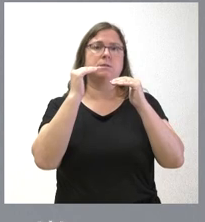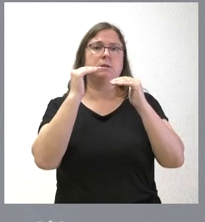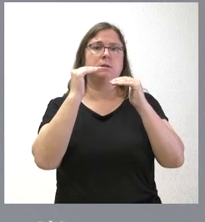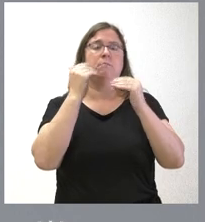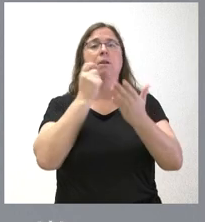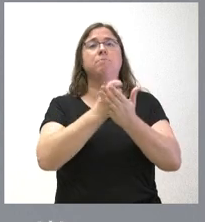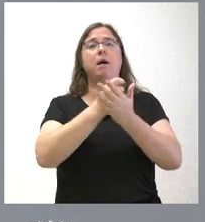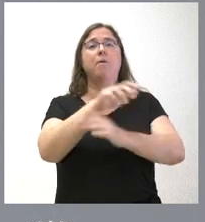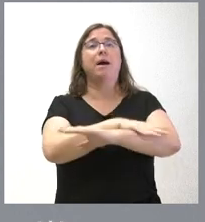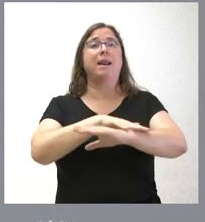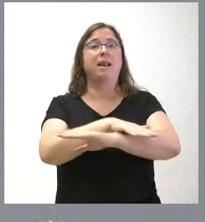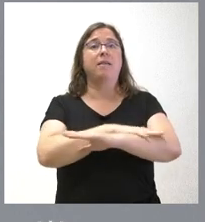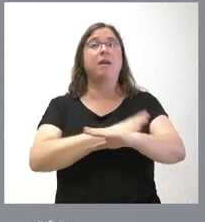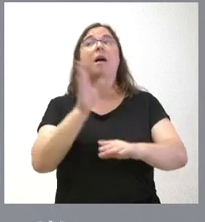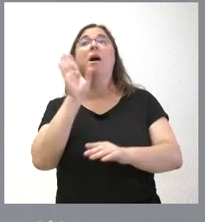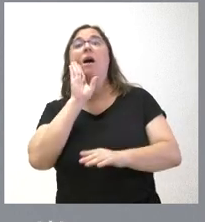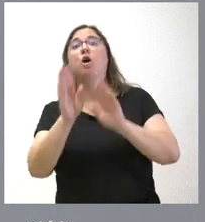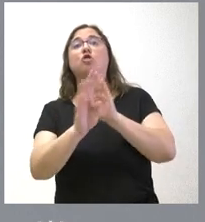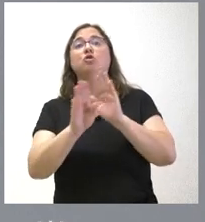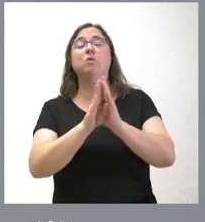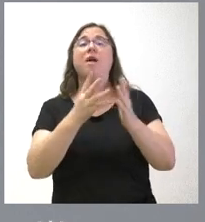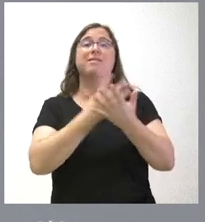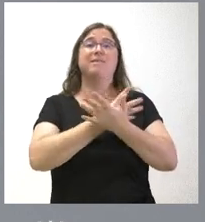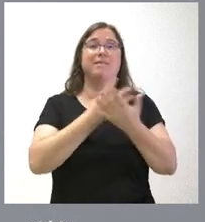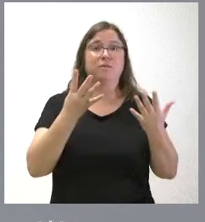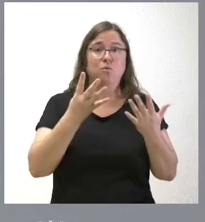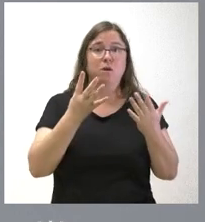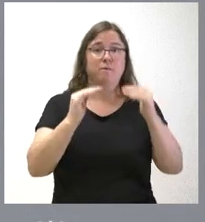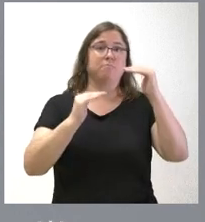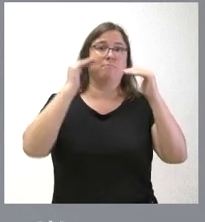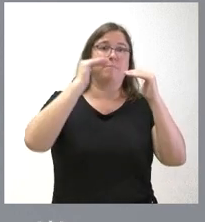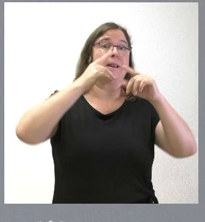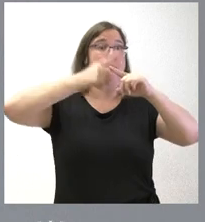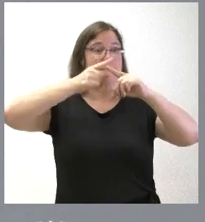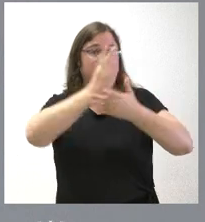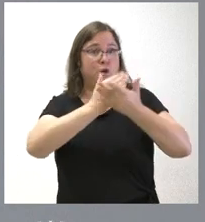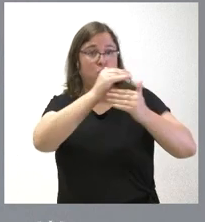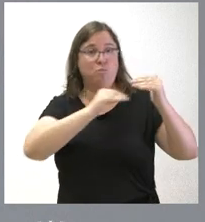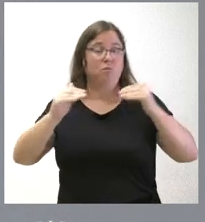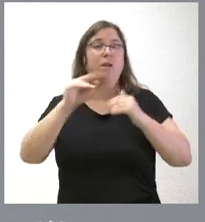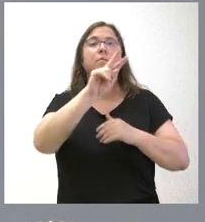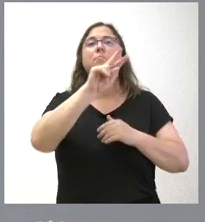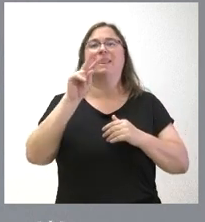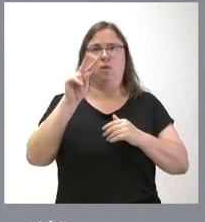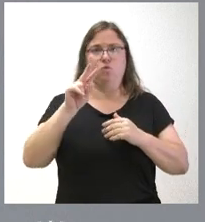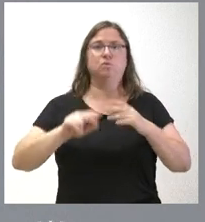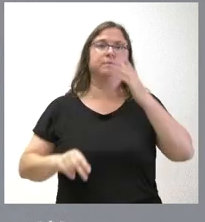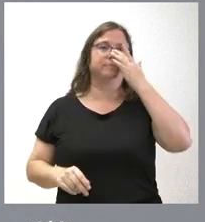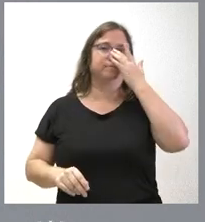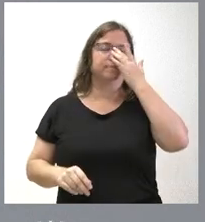lo que se pagaba en el ámbito nacional que seguía siendo 19 céntimos y estaba por encima de la media de las comunidades autónomas que estaba en 22 céntimos